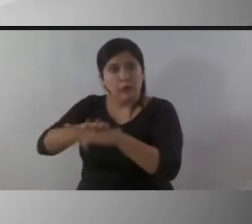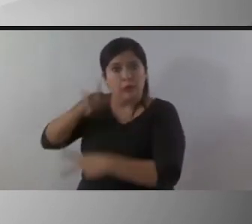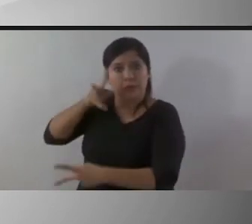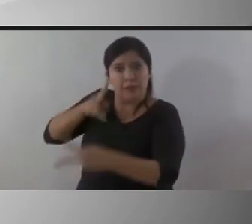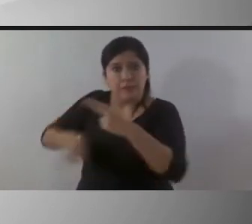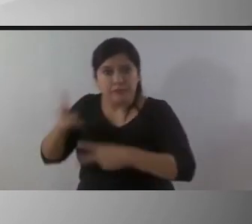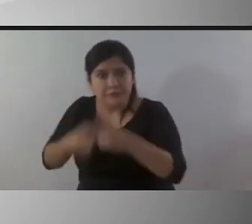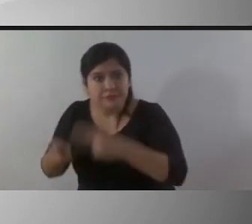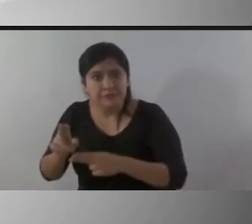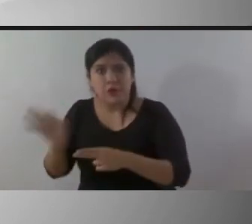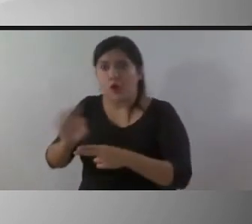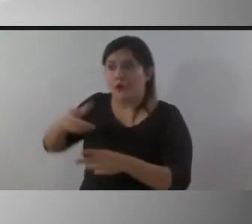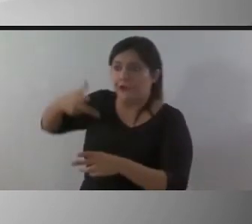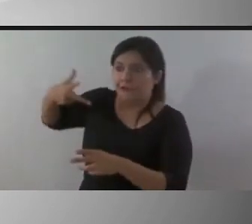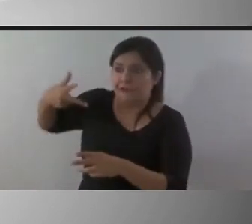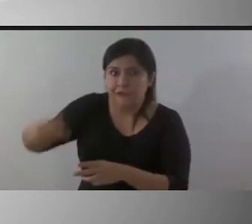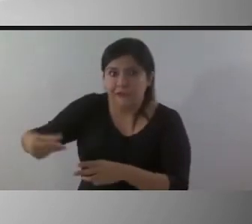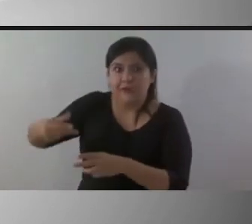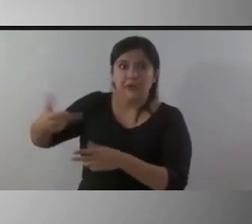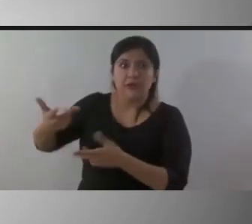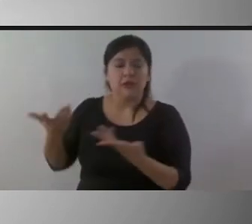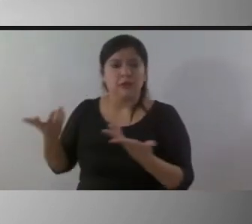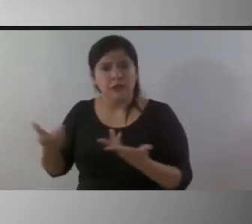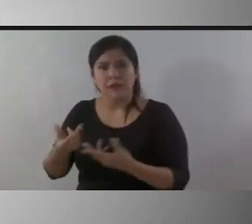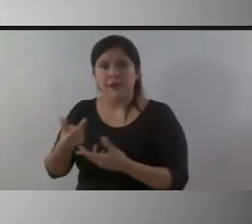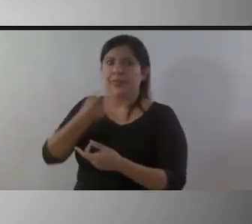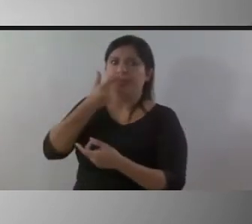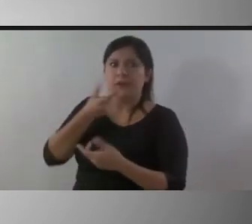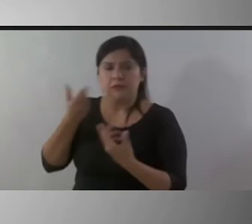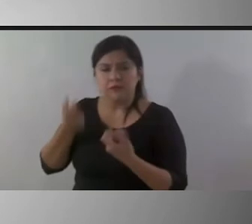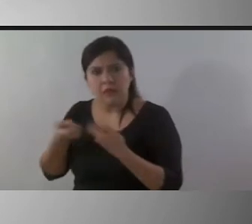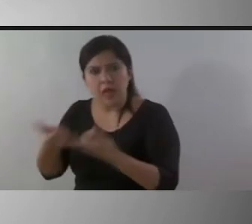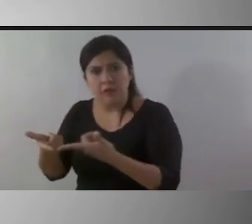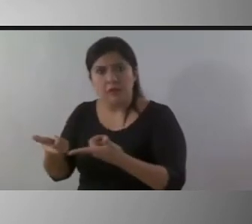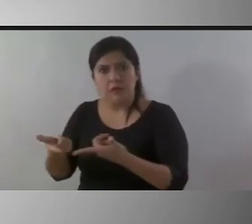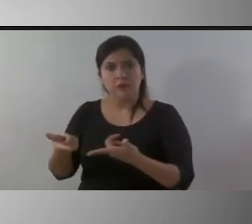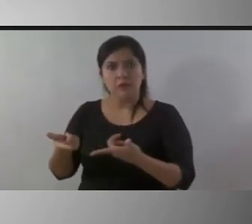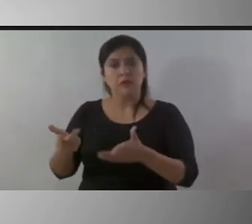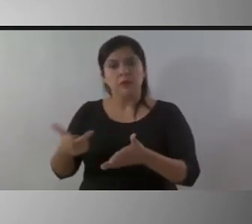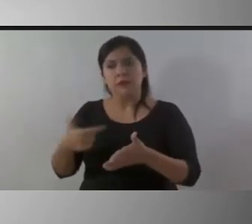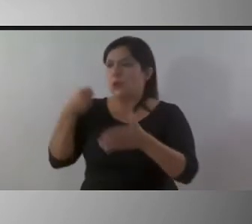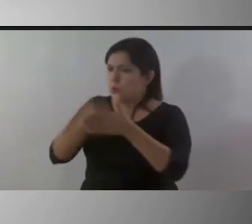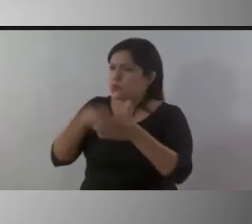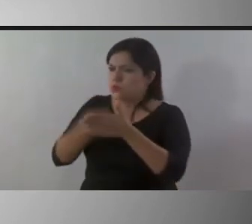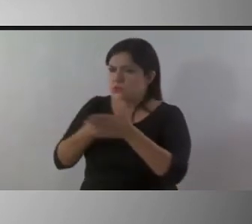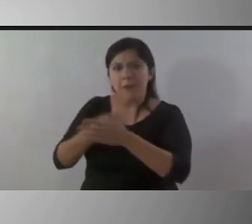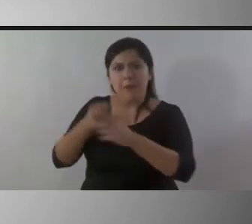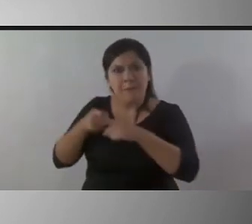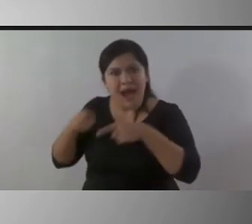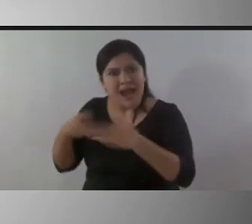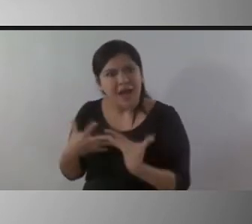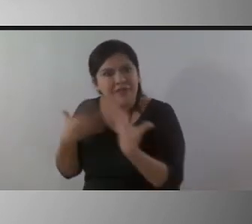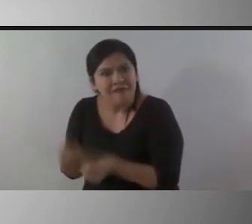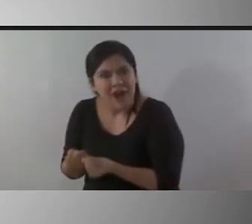de la persona a lo largo de su vida. Las personas dicen, bueno, vamos a hacerlo. Es decir, parece una cosa